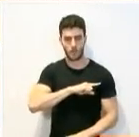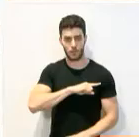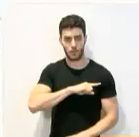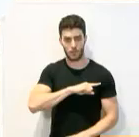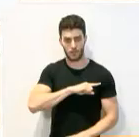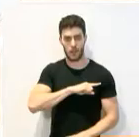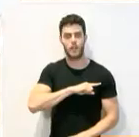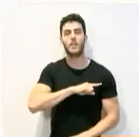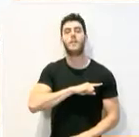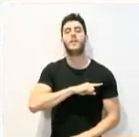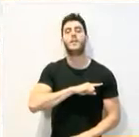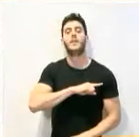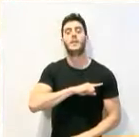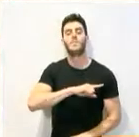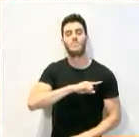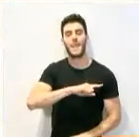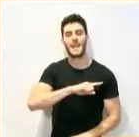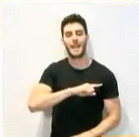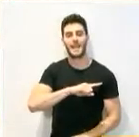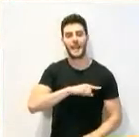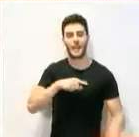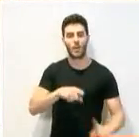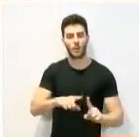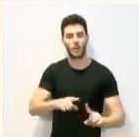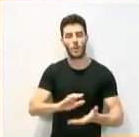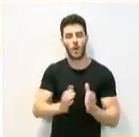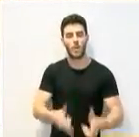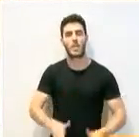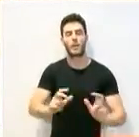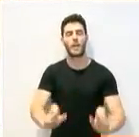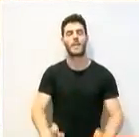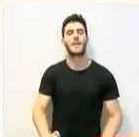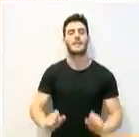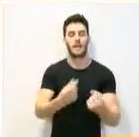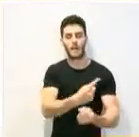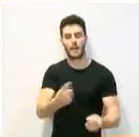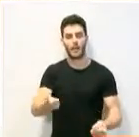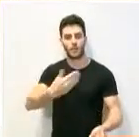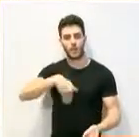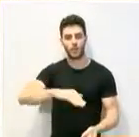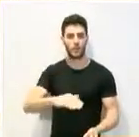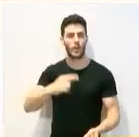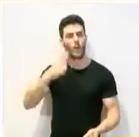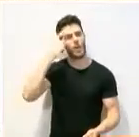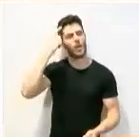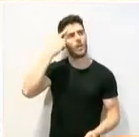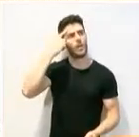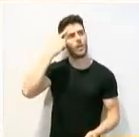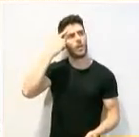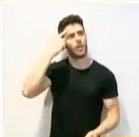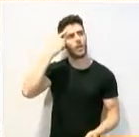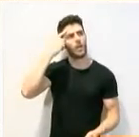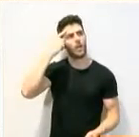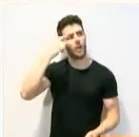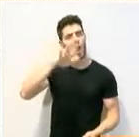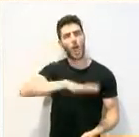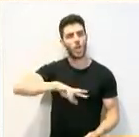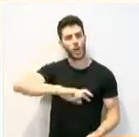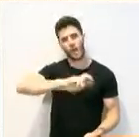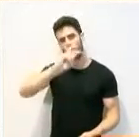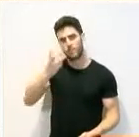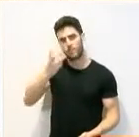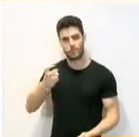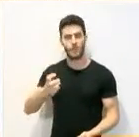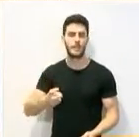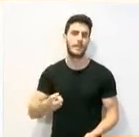militares basadas en salvar la democracia a todos y cada uno de nosotros, se nos vienen a la mente múltiples sitios donde se viene